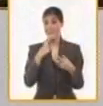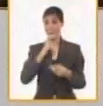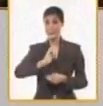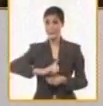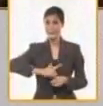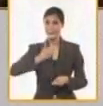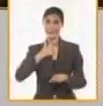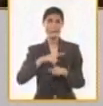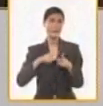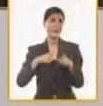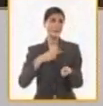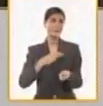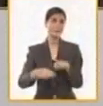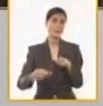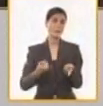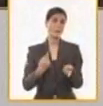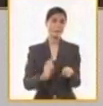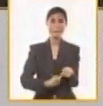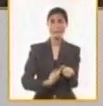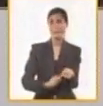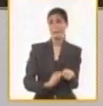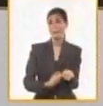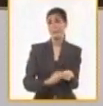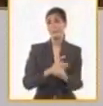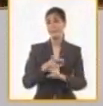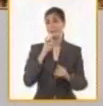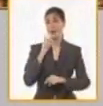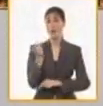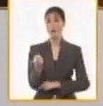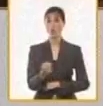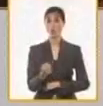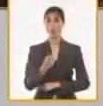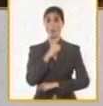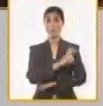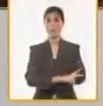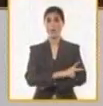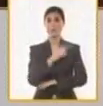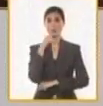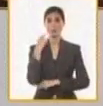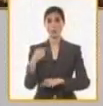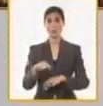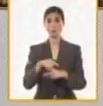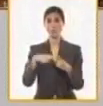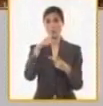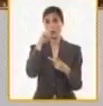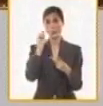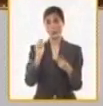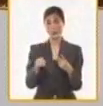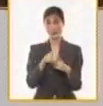y que habían hecho una historia conjunta durante una gran parte de la